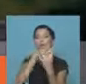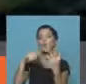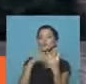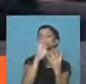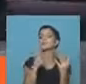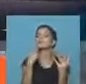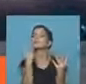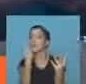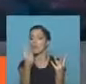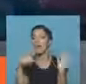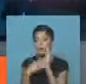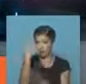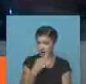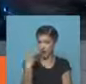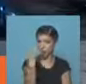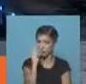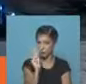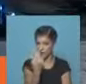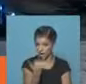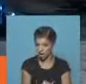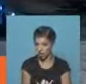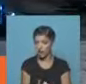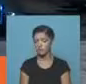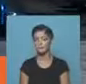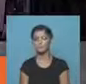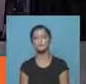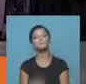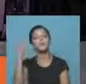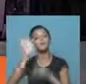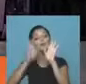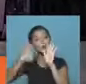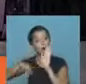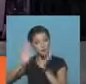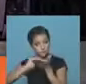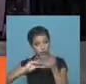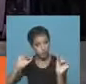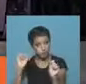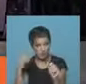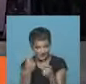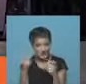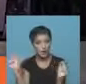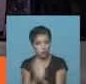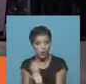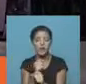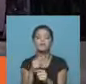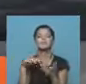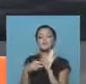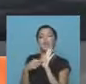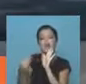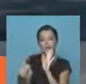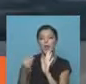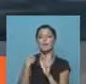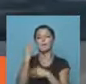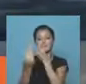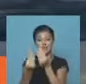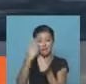uno se hizo. El proyecto, que debe aprobarse ahora en diputados, le permite al actual presidente Horacio Cartes y